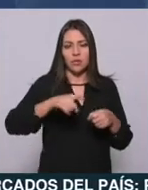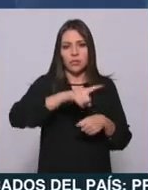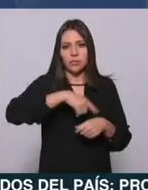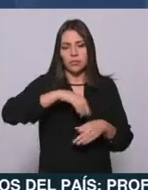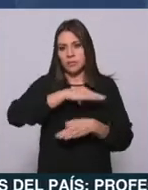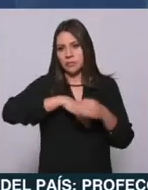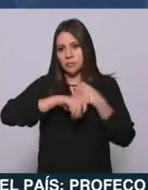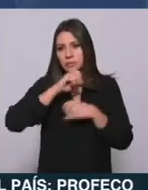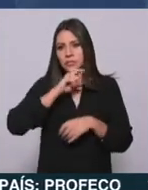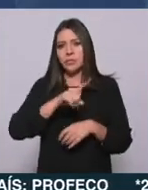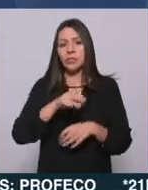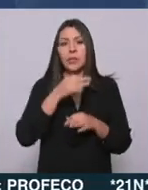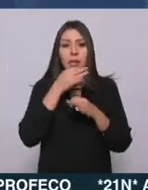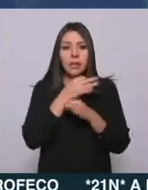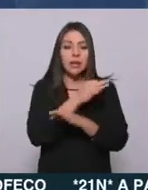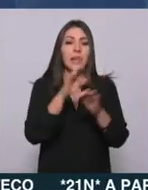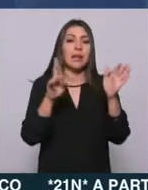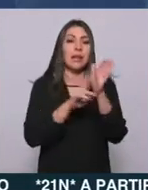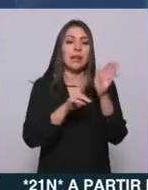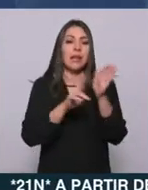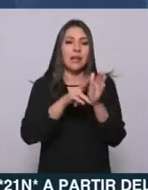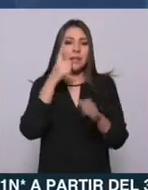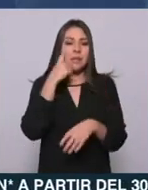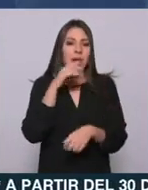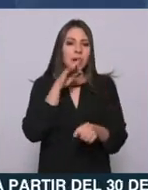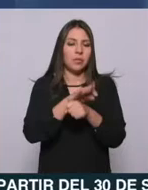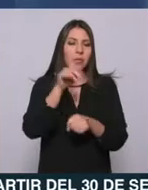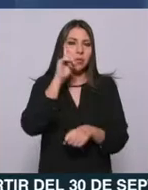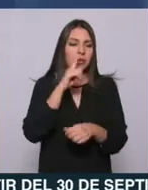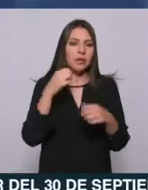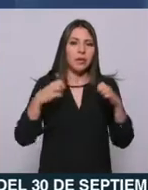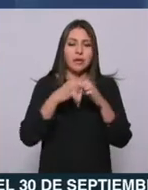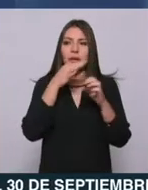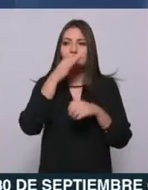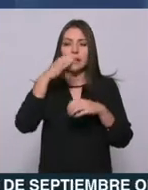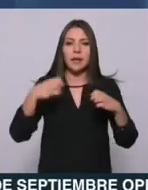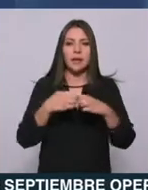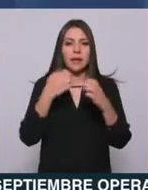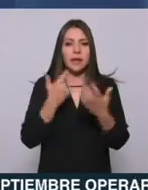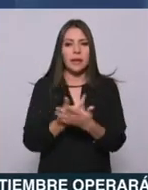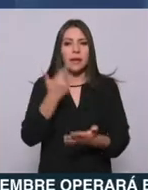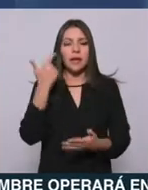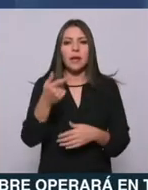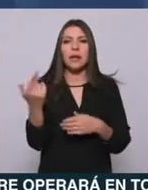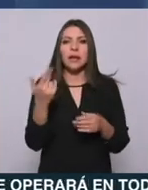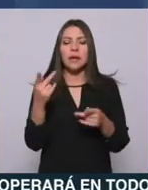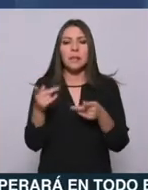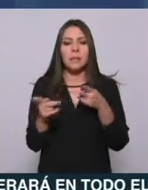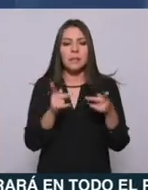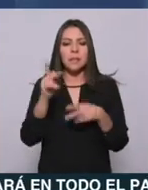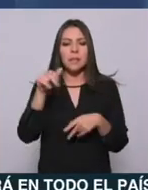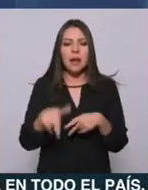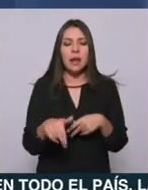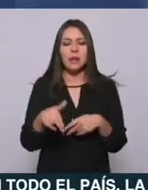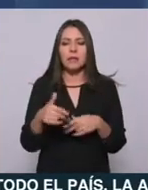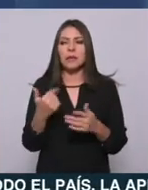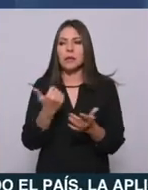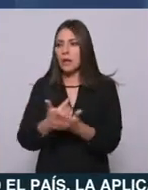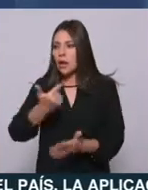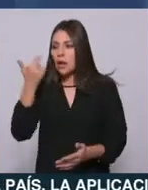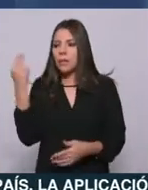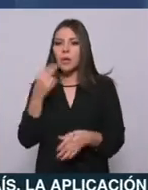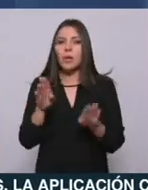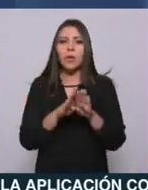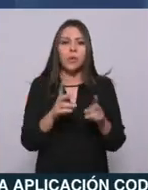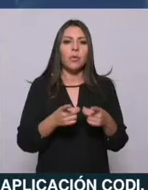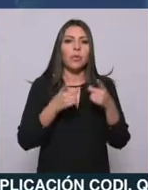alerta de género servirá como una ruta de trabajo que coloque cuáles son las acciones estratégicas a seguir en los temas de acceso y